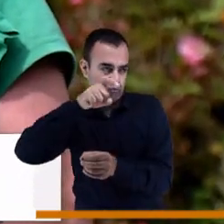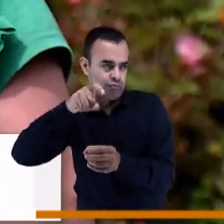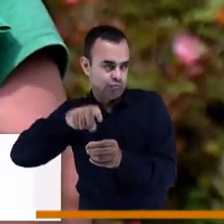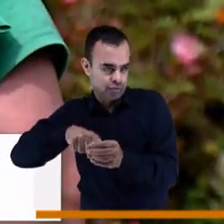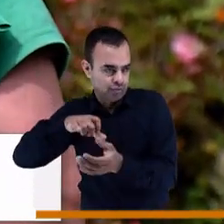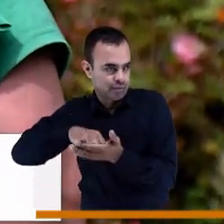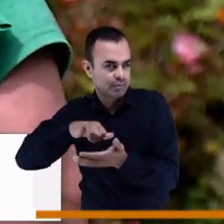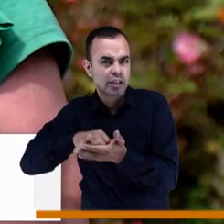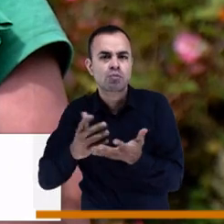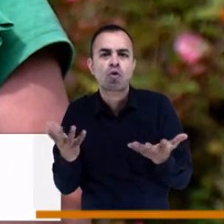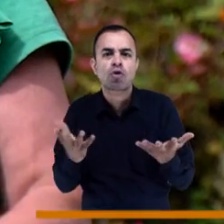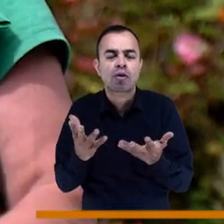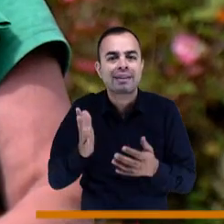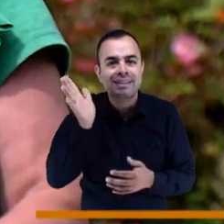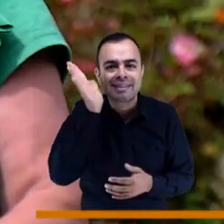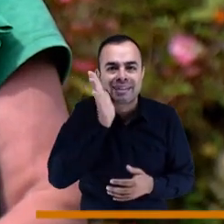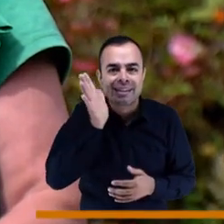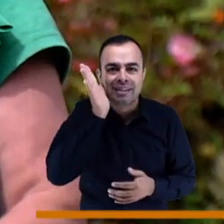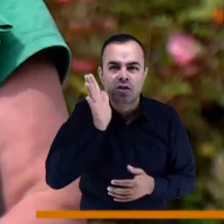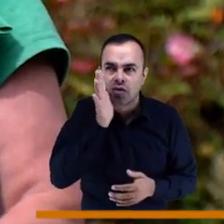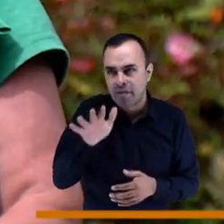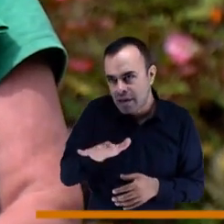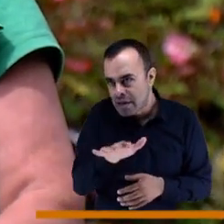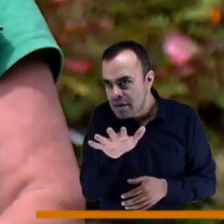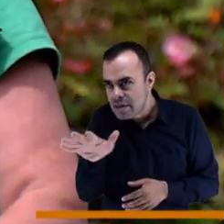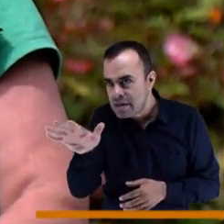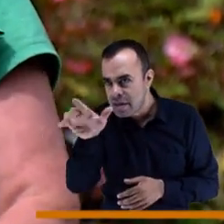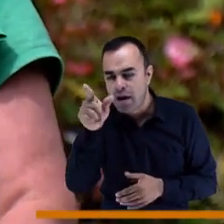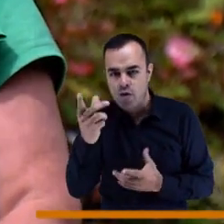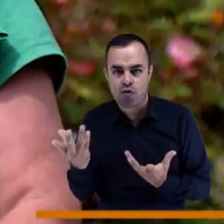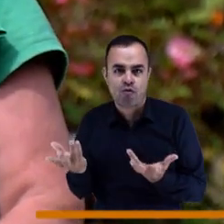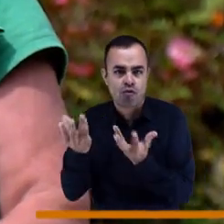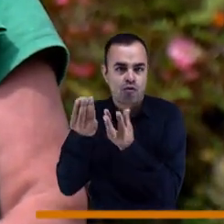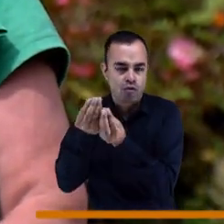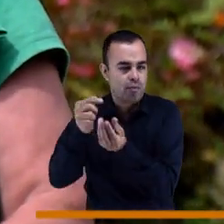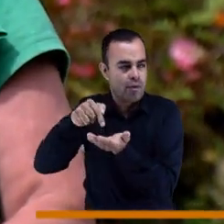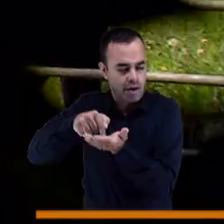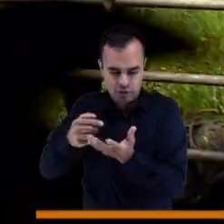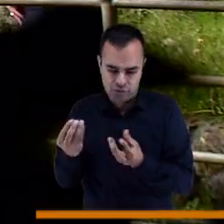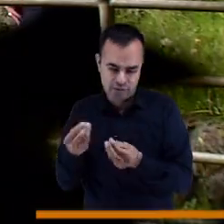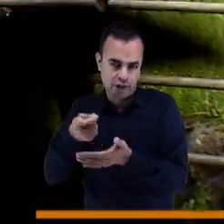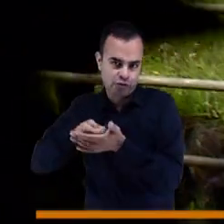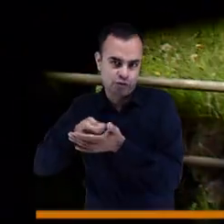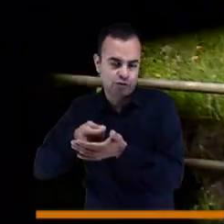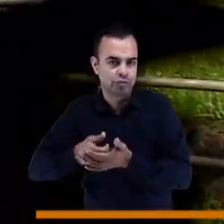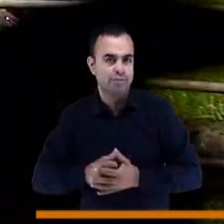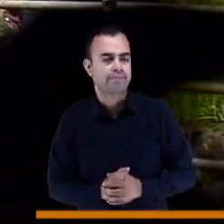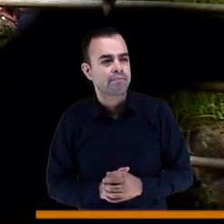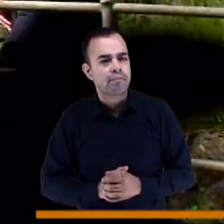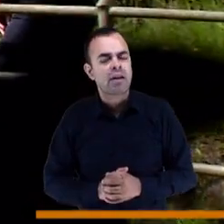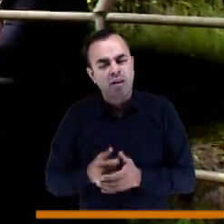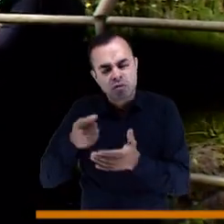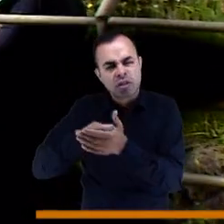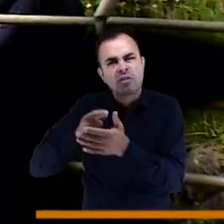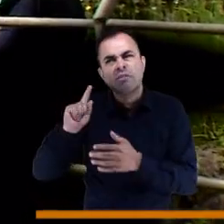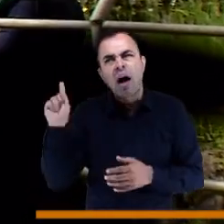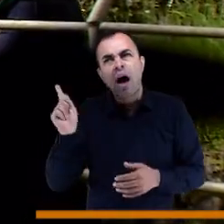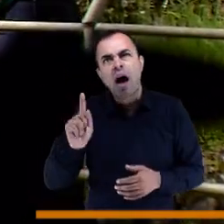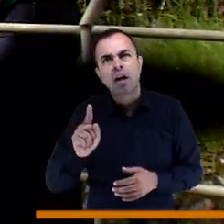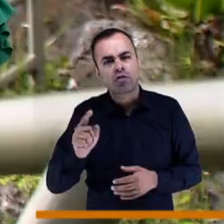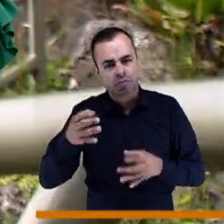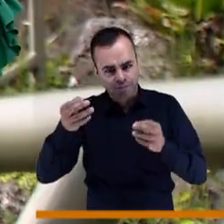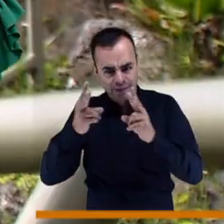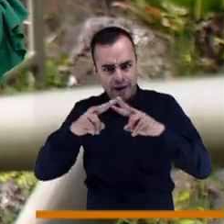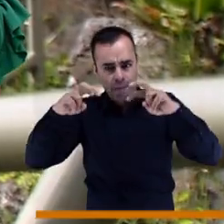que está ubicada acá en la vereda San José de la Montaña del corregimiento de San Cristóbal. Llevamos de estar